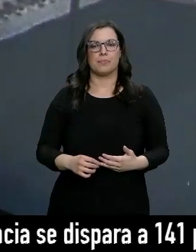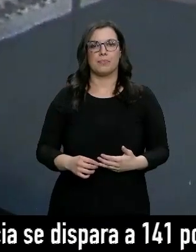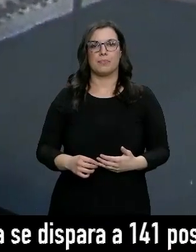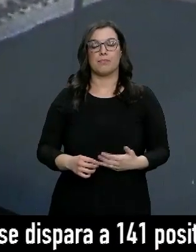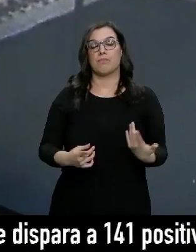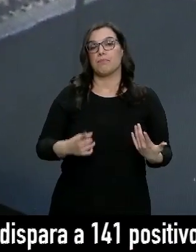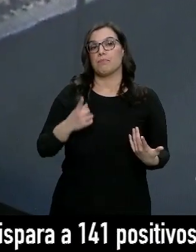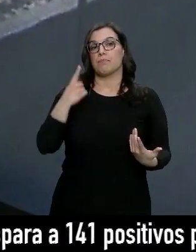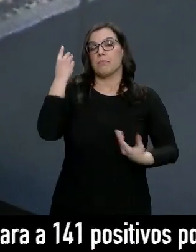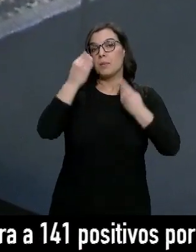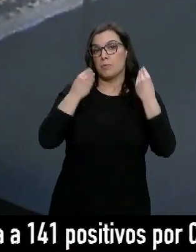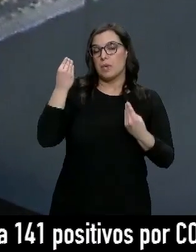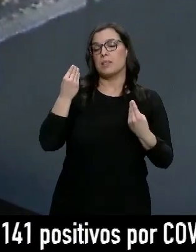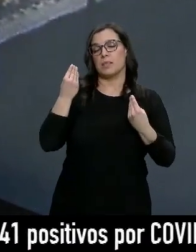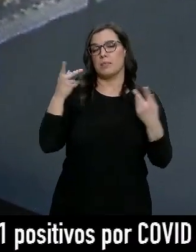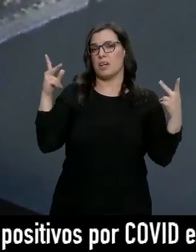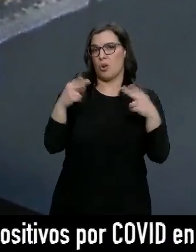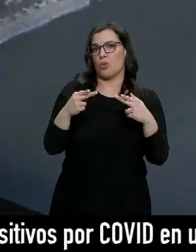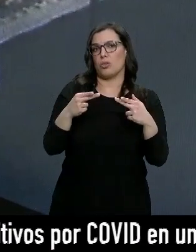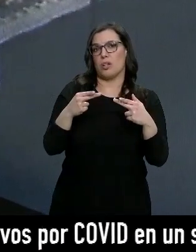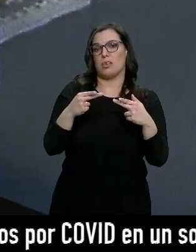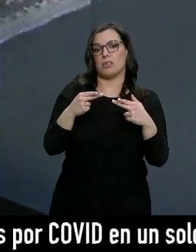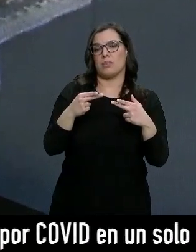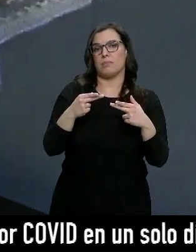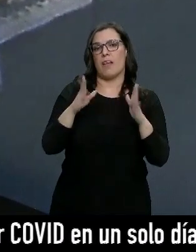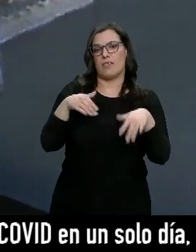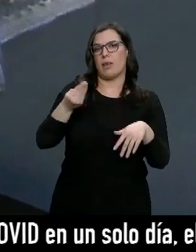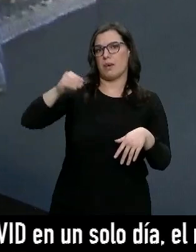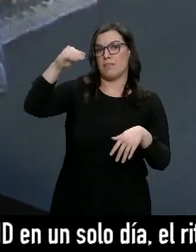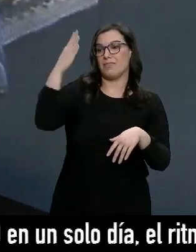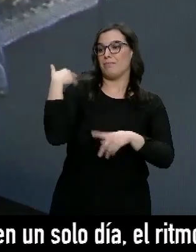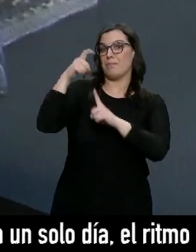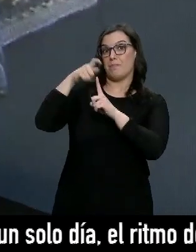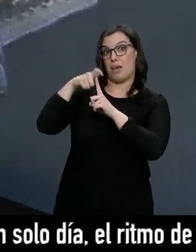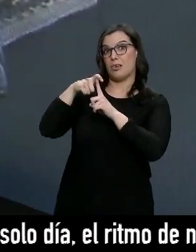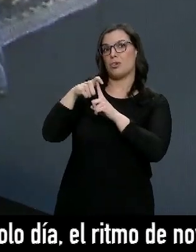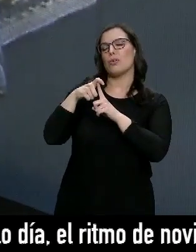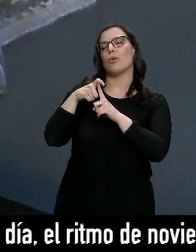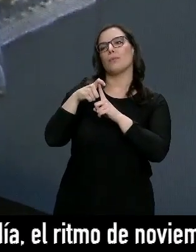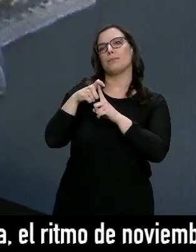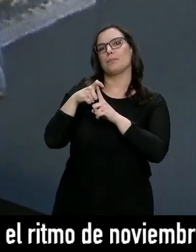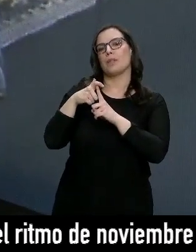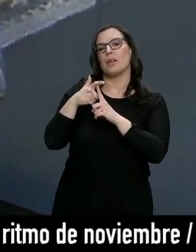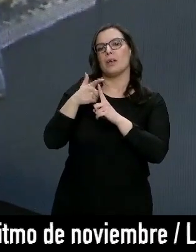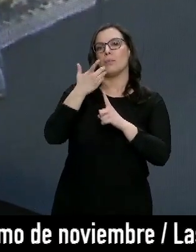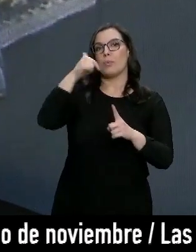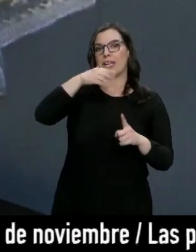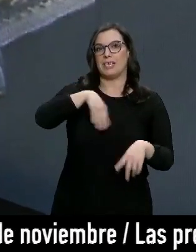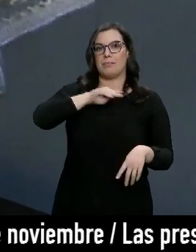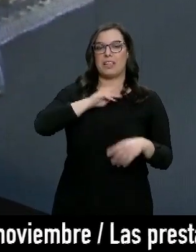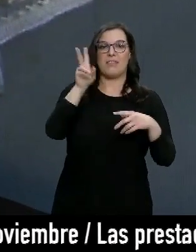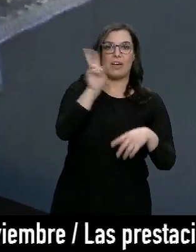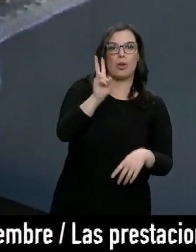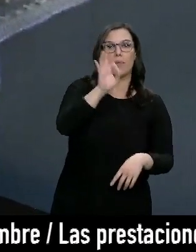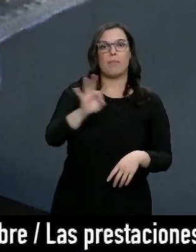Se prevé que lleguen más recortes de los que se anunciaron en el mes de mayo. Entonces las plantas españolas, las de Valladolid, Palencia y Sevilla, se libraron de